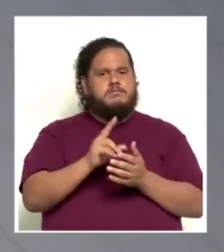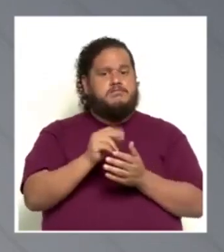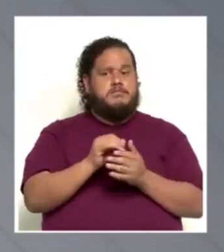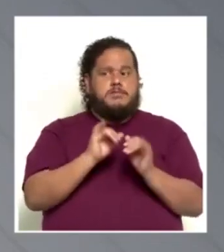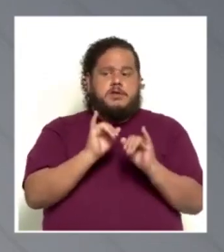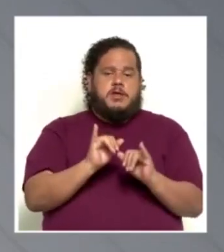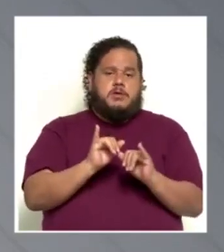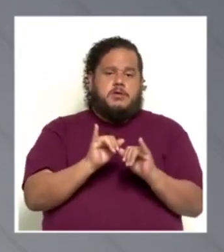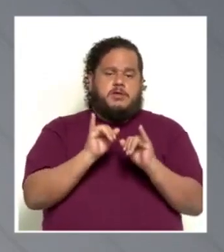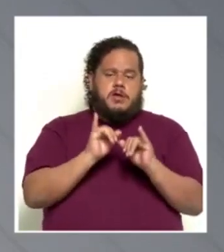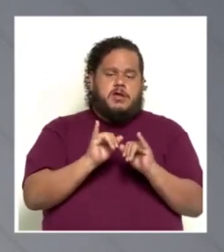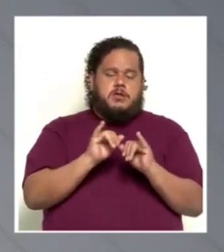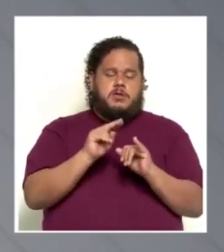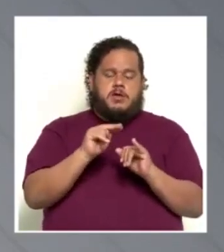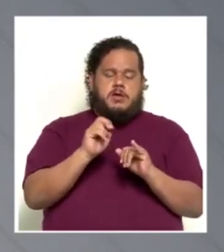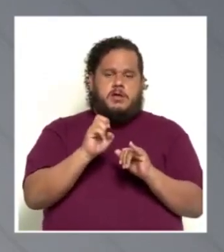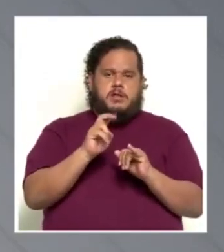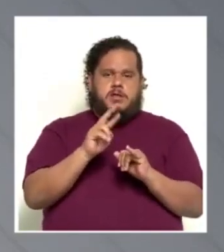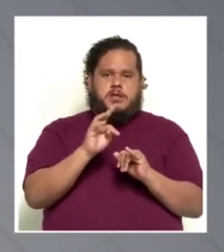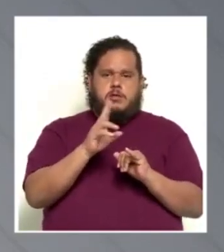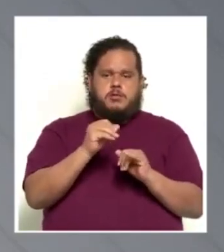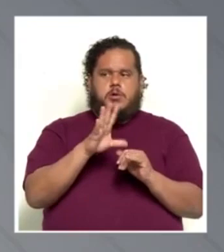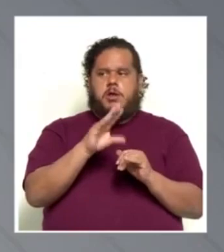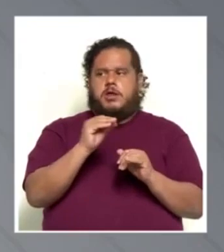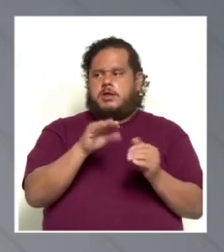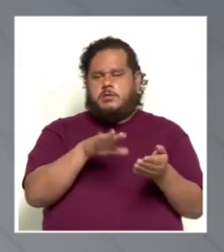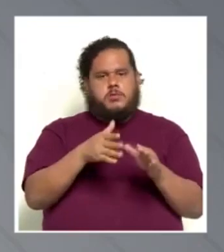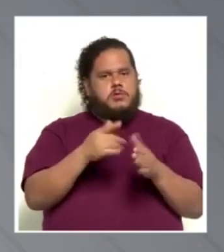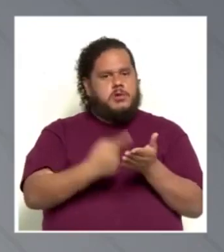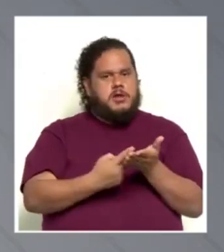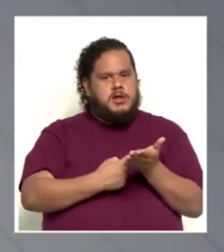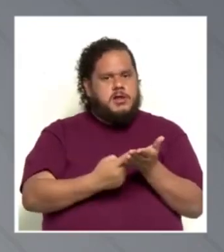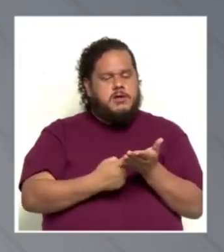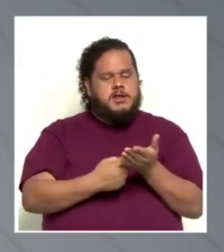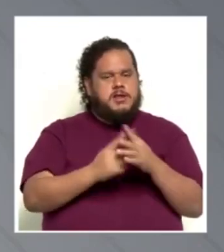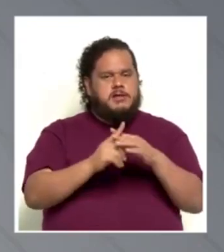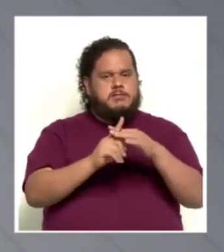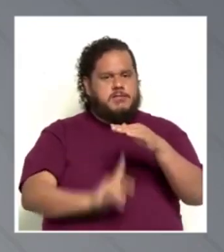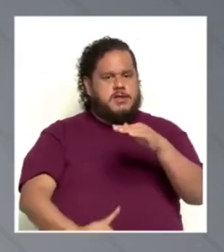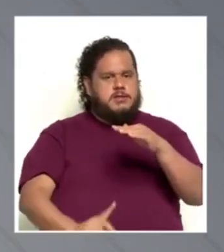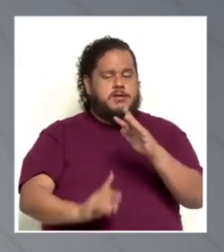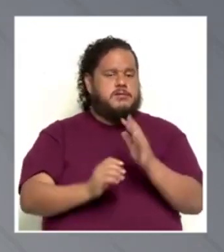quedó en neutro y realmente murió en el debate, o sea, realmente desapareció.